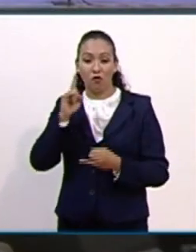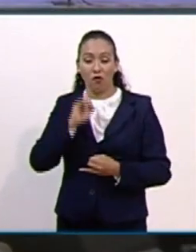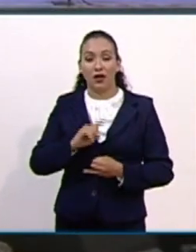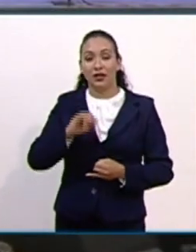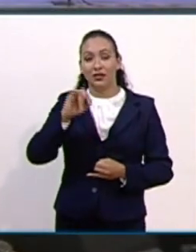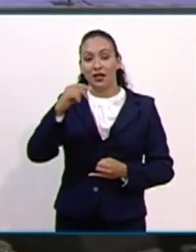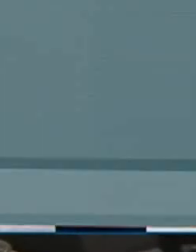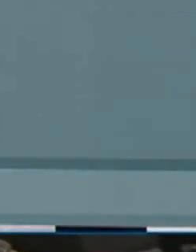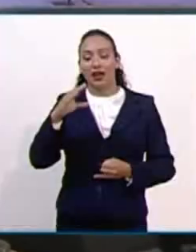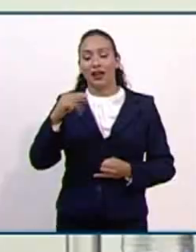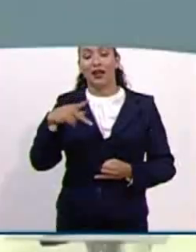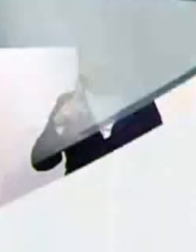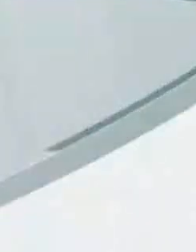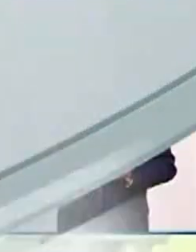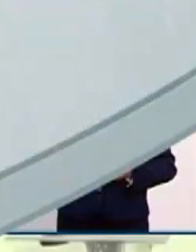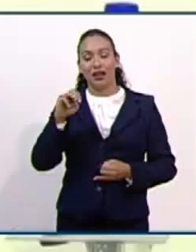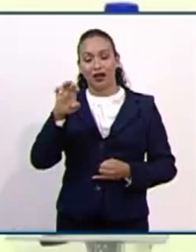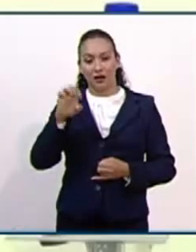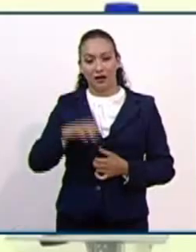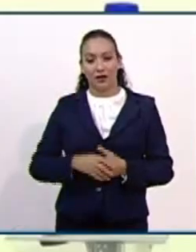Guzmán.